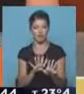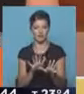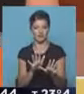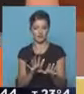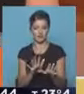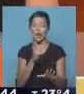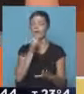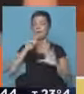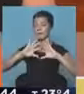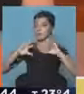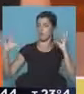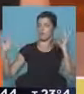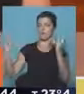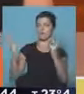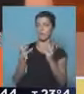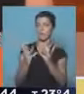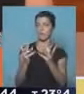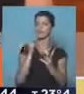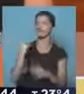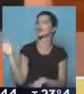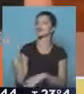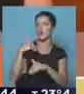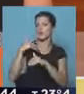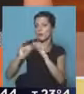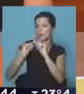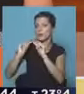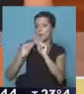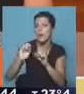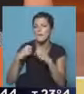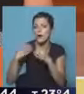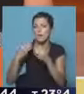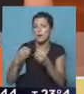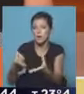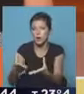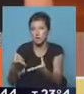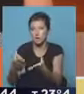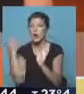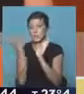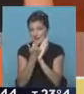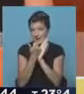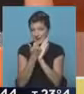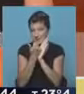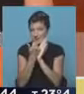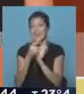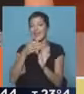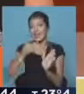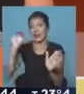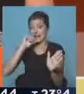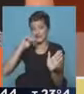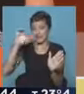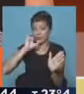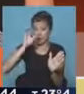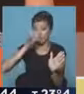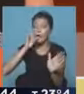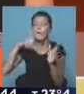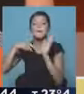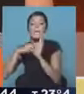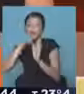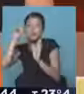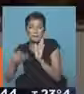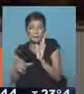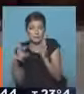globalización rampante que parecía que todo iba mejor con esa marca de gaseosa sin embargo quedaban los desposeídos de la tierra